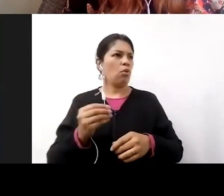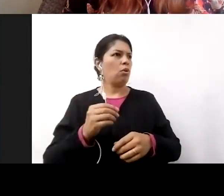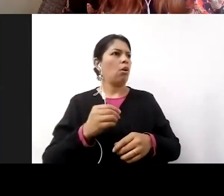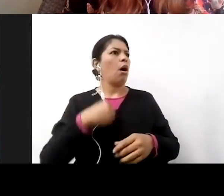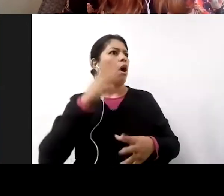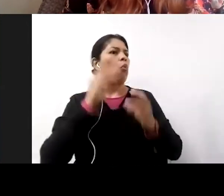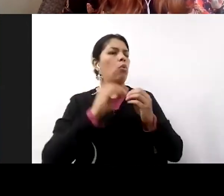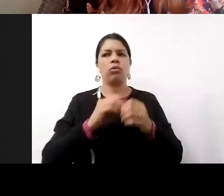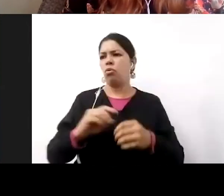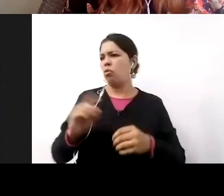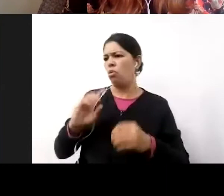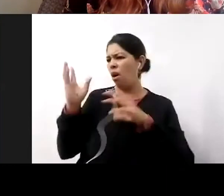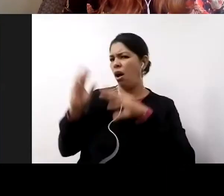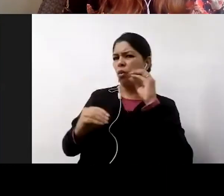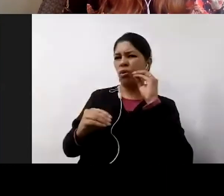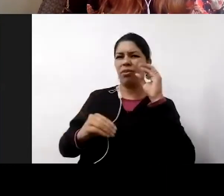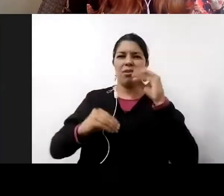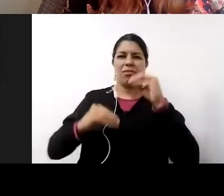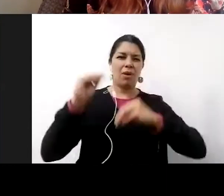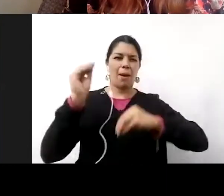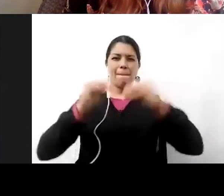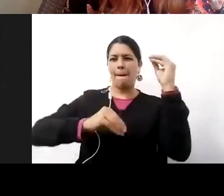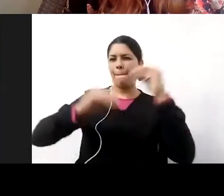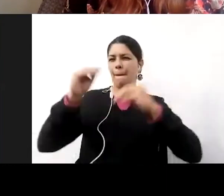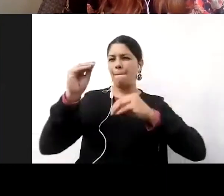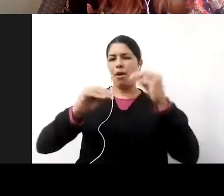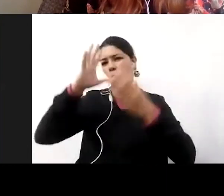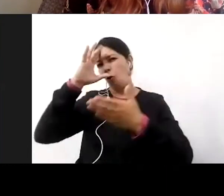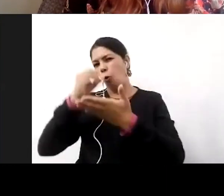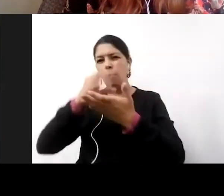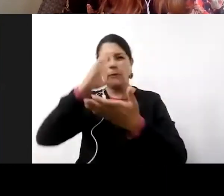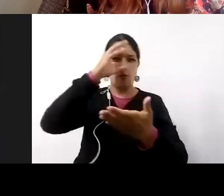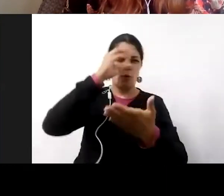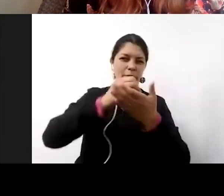generan a partir de opiniones diferentes sobre diferentes asuntos.